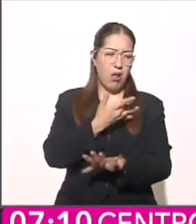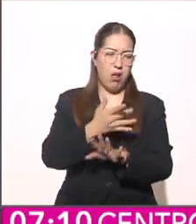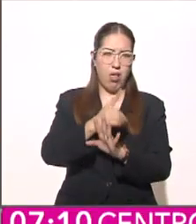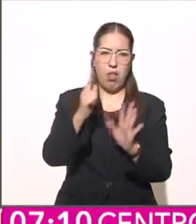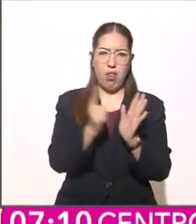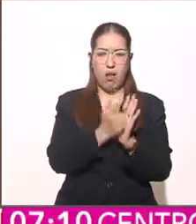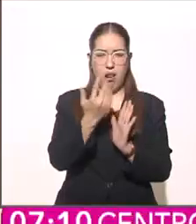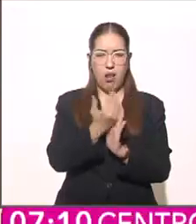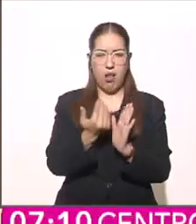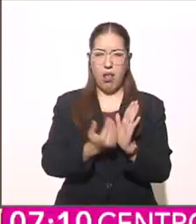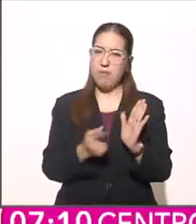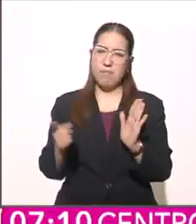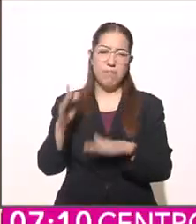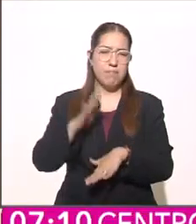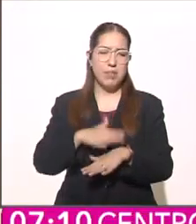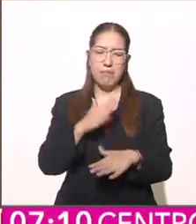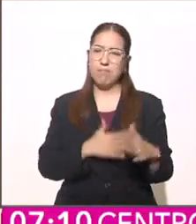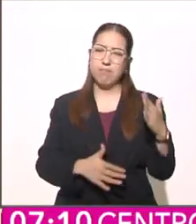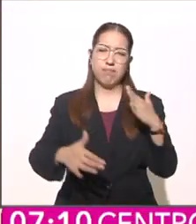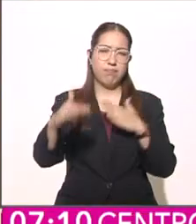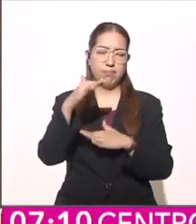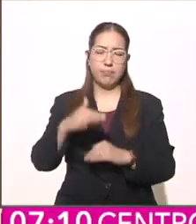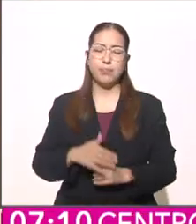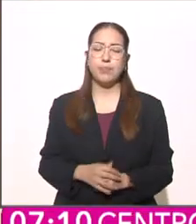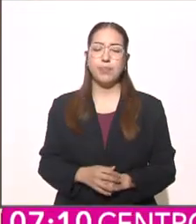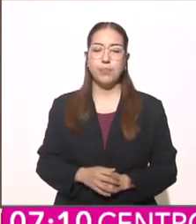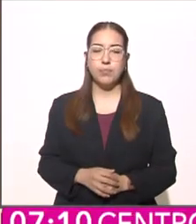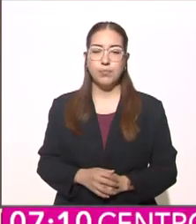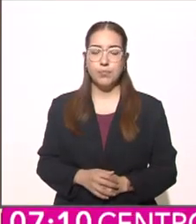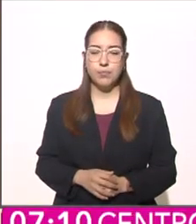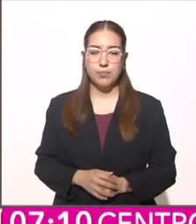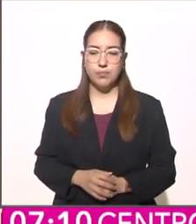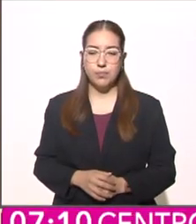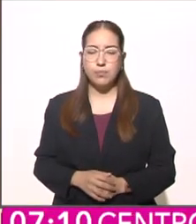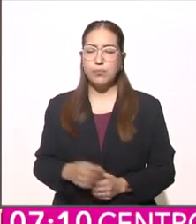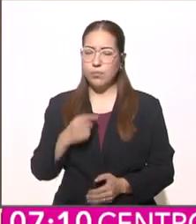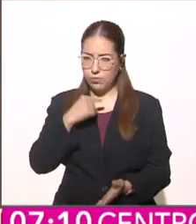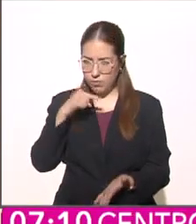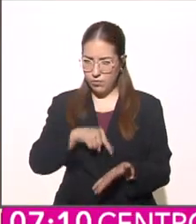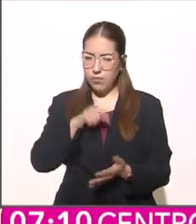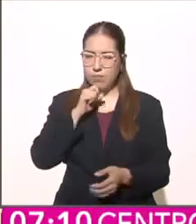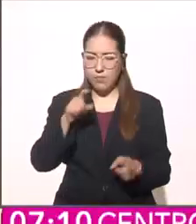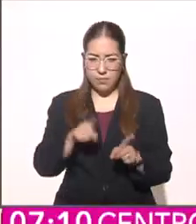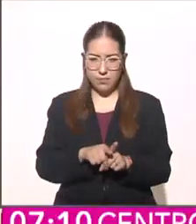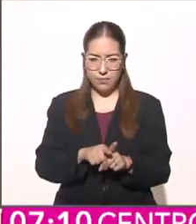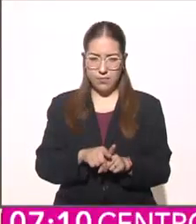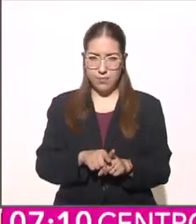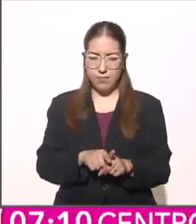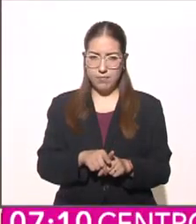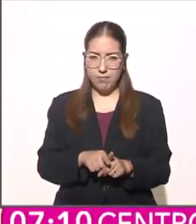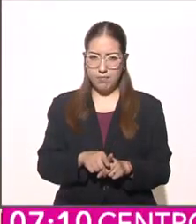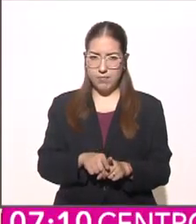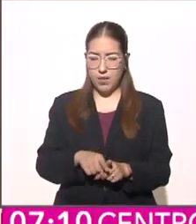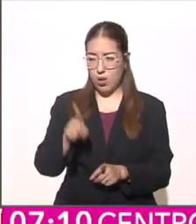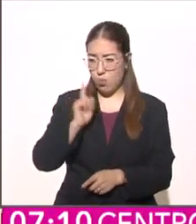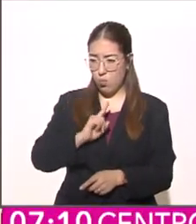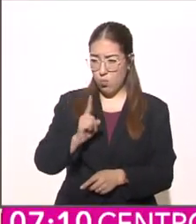legislaciones de todas las épocas anteriores a la presente. Creo que la mitad débil del género